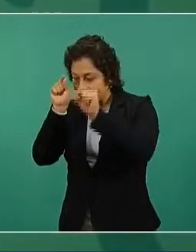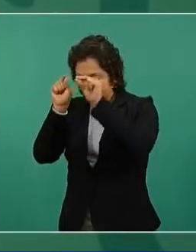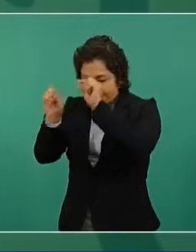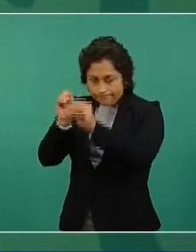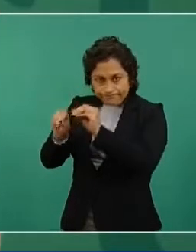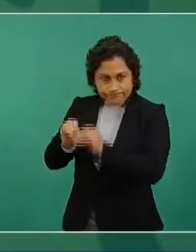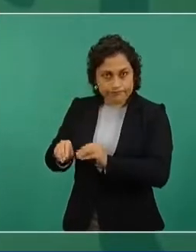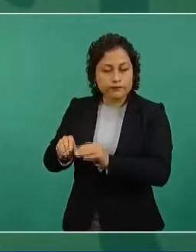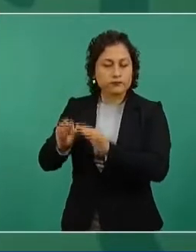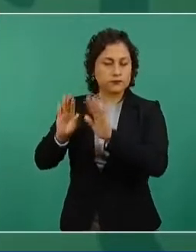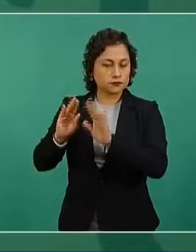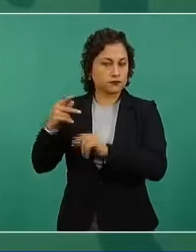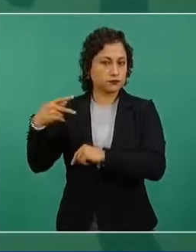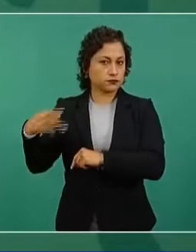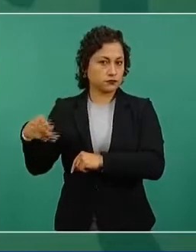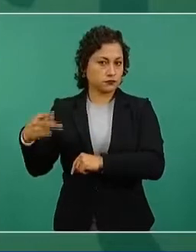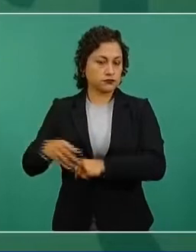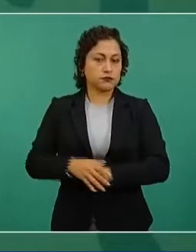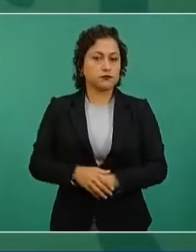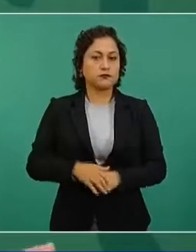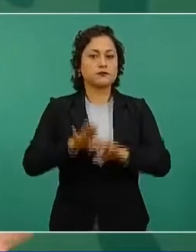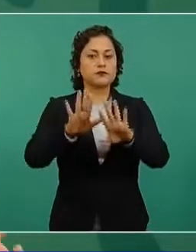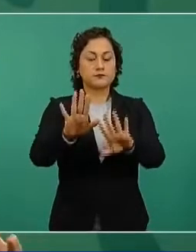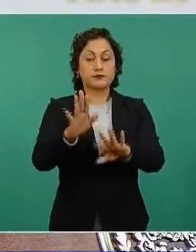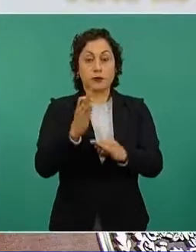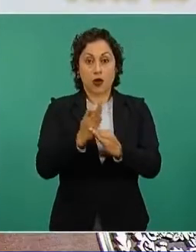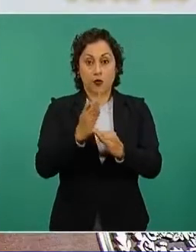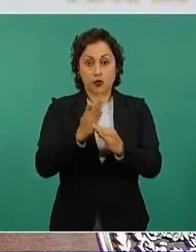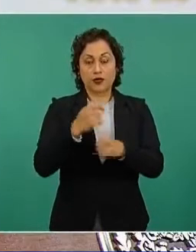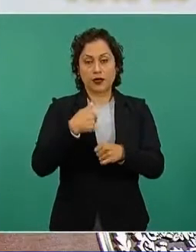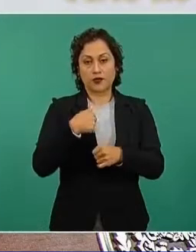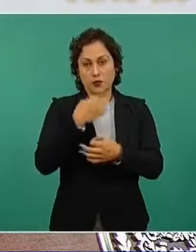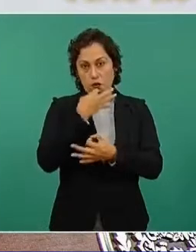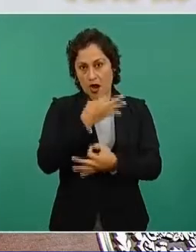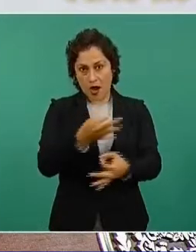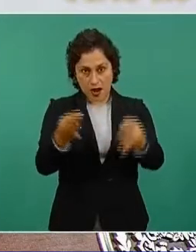les doy el antecedente.